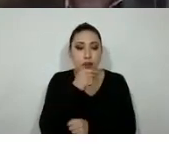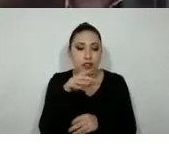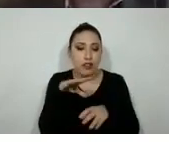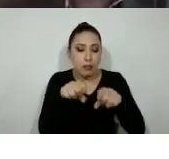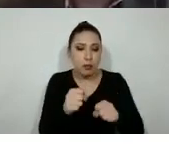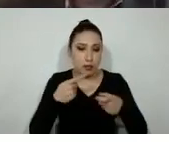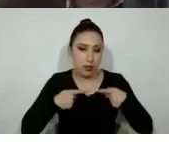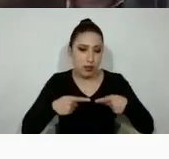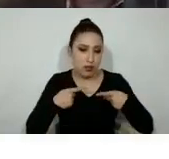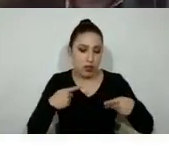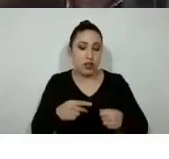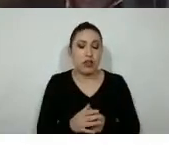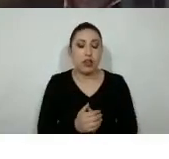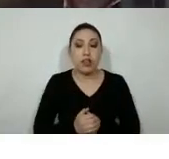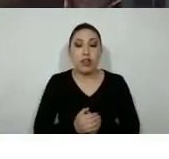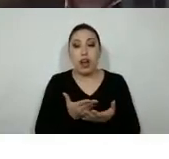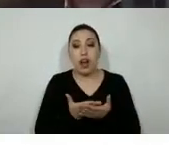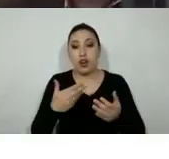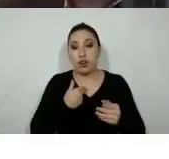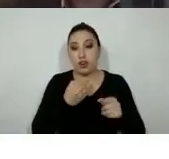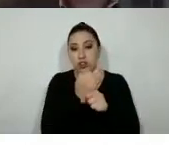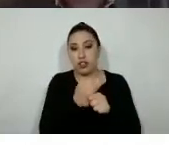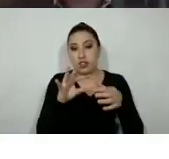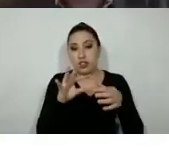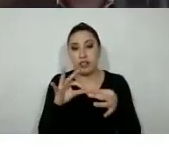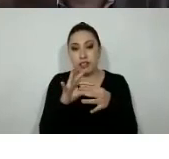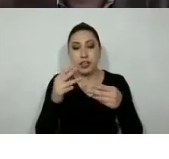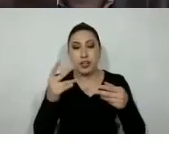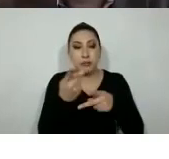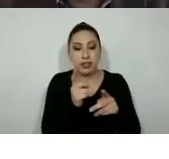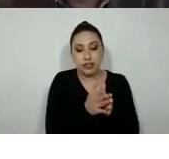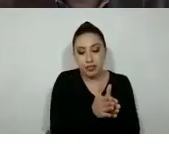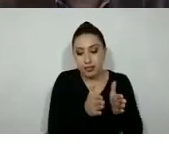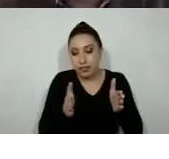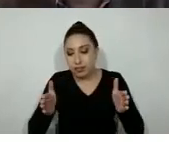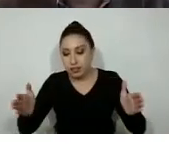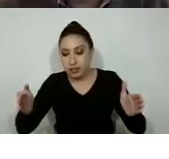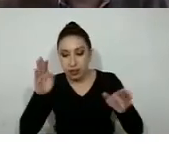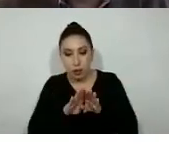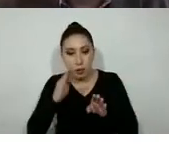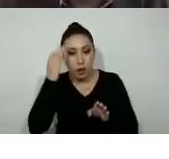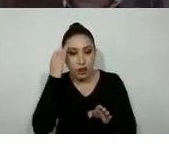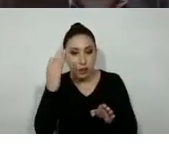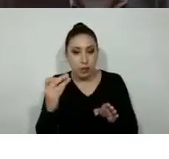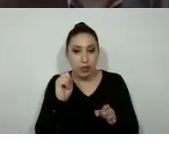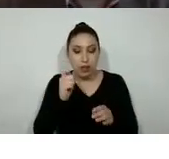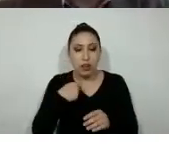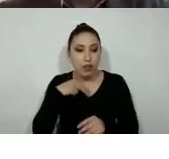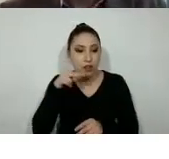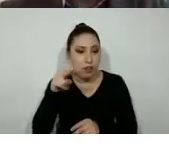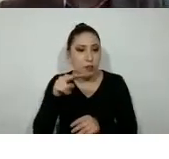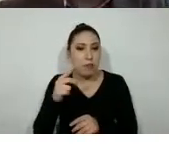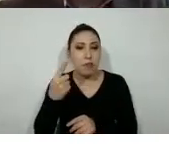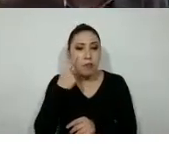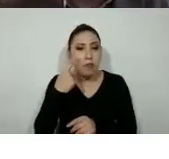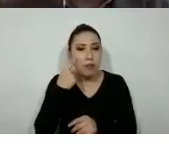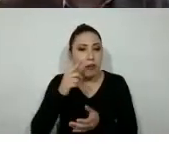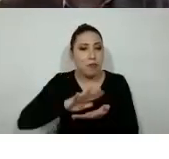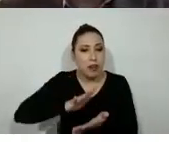ocurre en realidad en casi yo diría más del 90% de las instituciones policiales